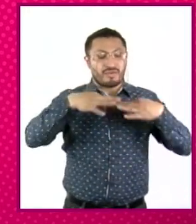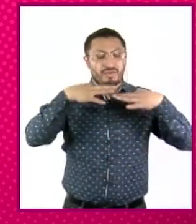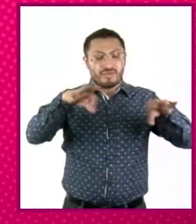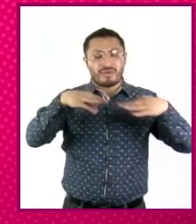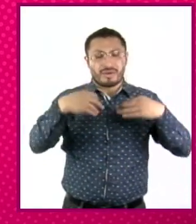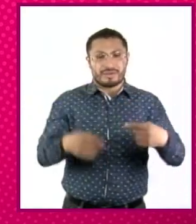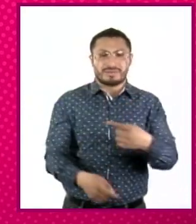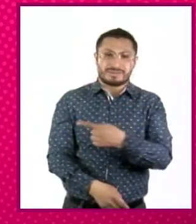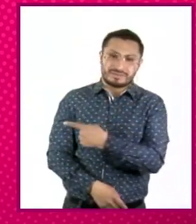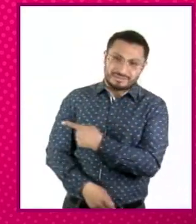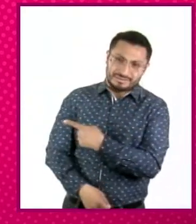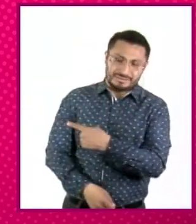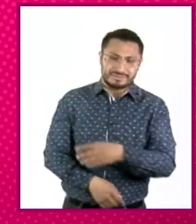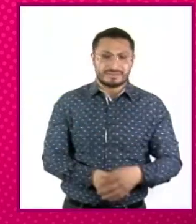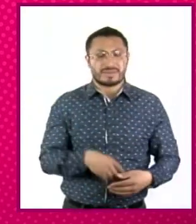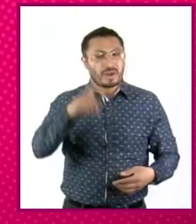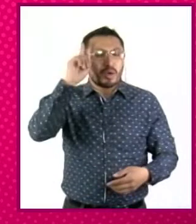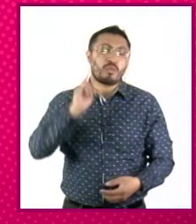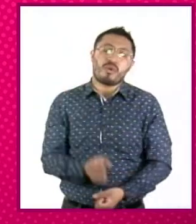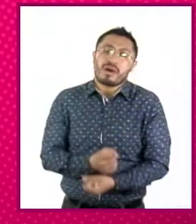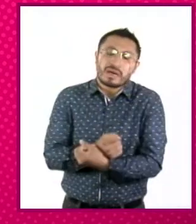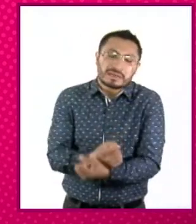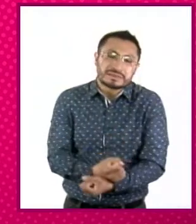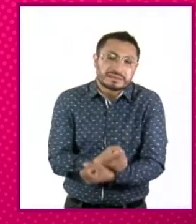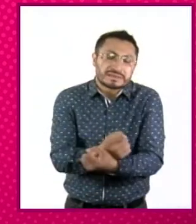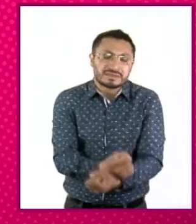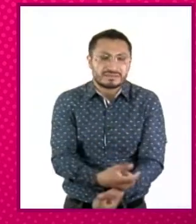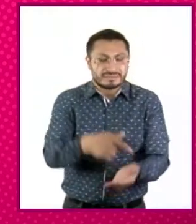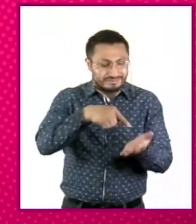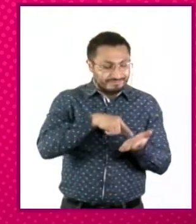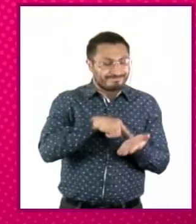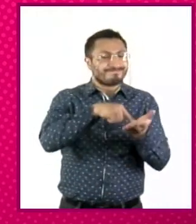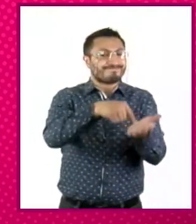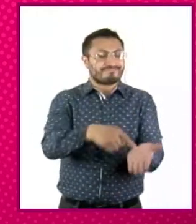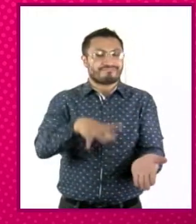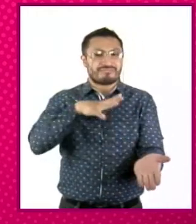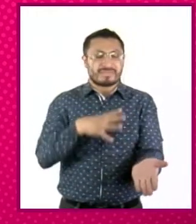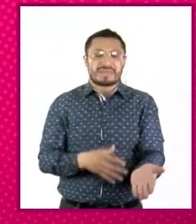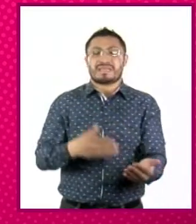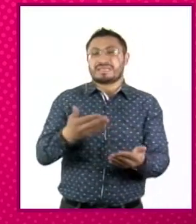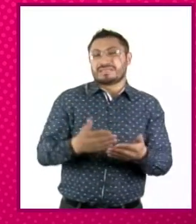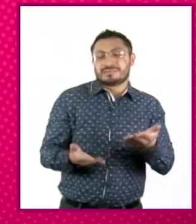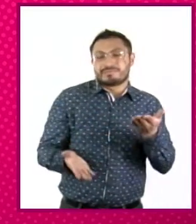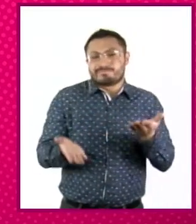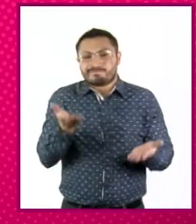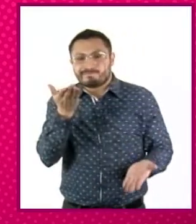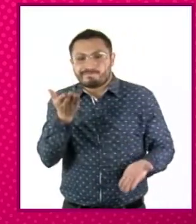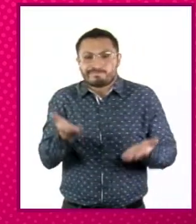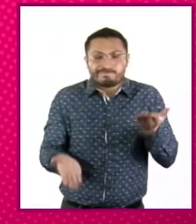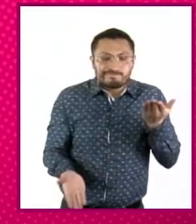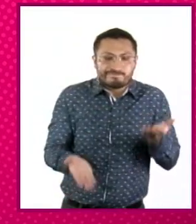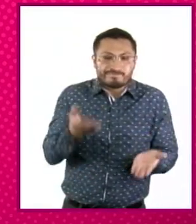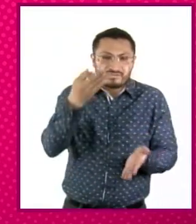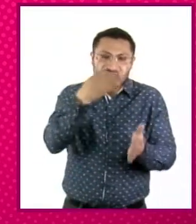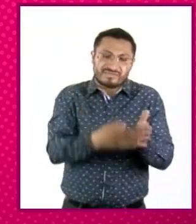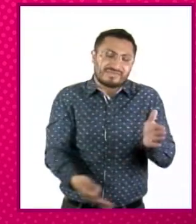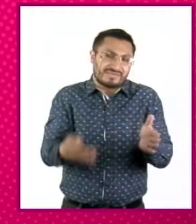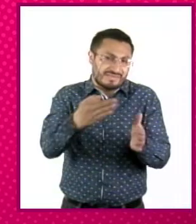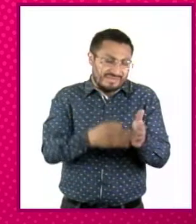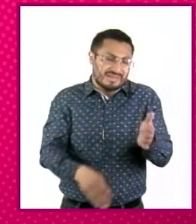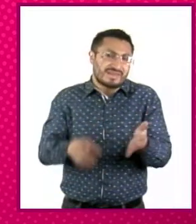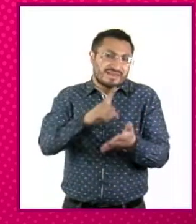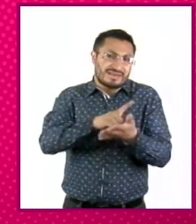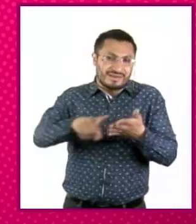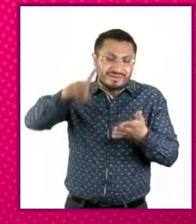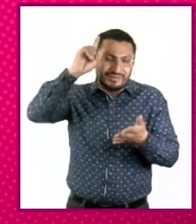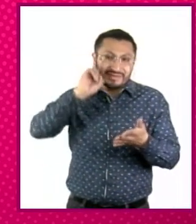llama La esclavitud de las mujeres y que señala la desigualdad, que señala la falta de derechos. Por ejemplo, las mujeres